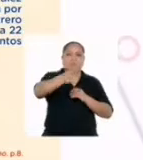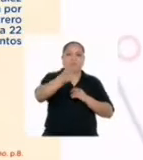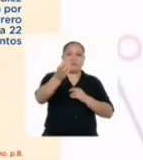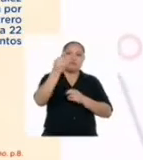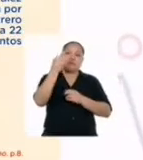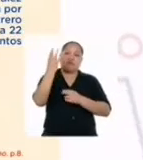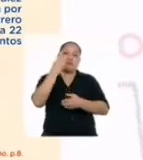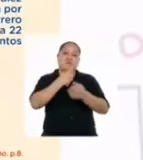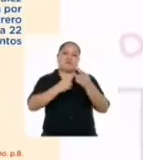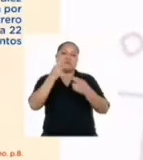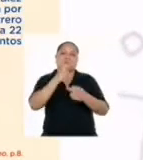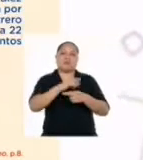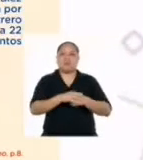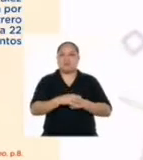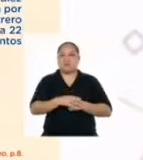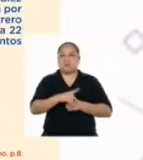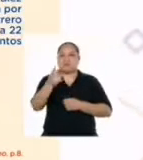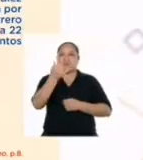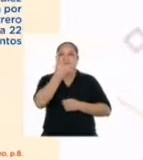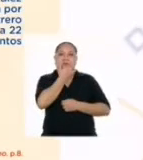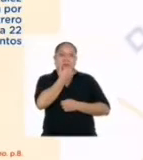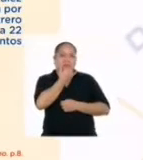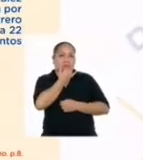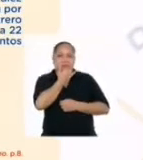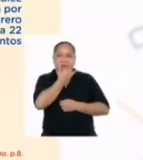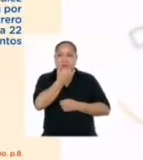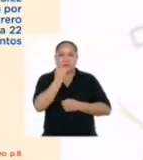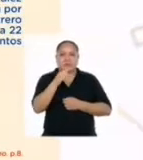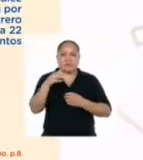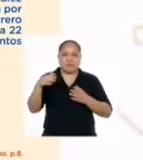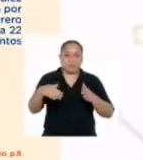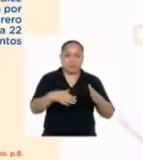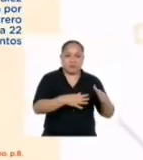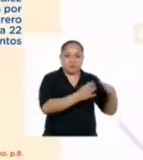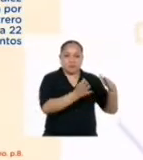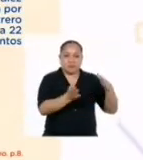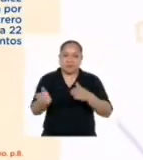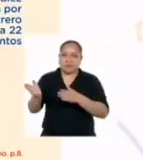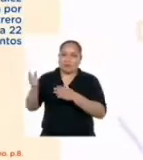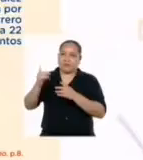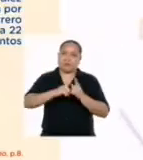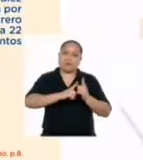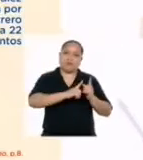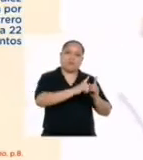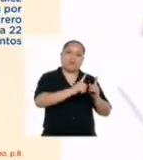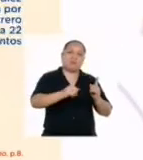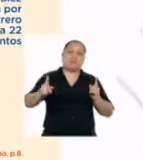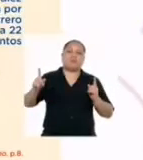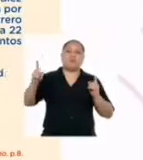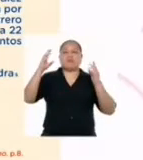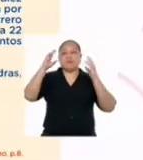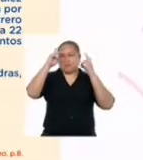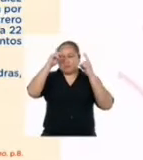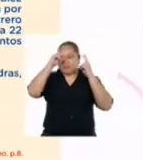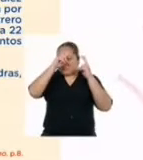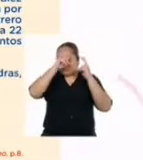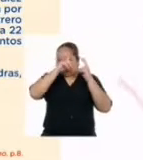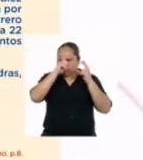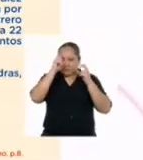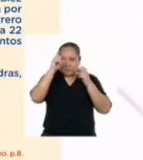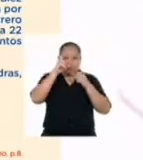de vuelta. Estaba equivocado. El camino era una larga pesadilla de